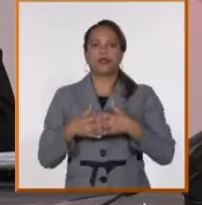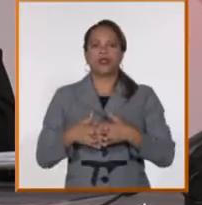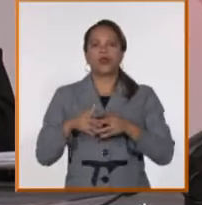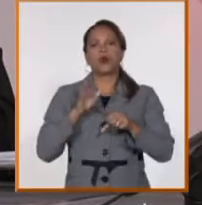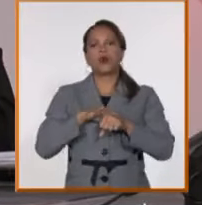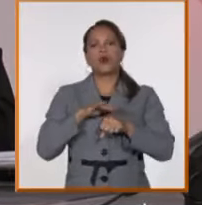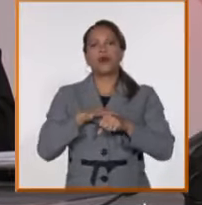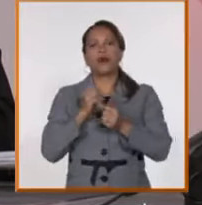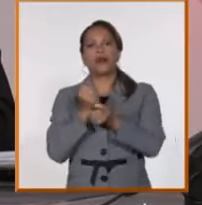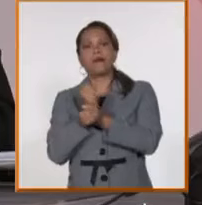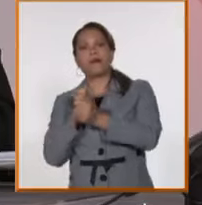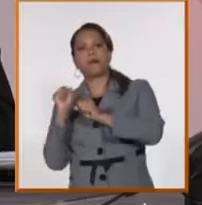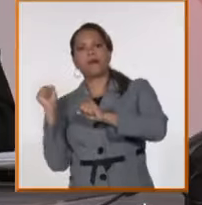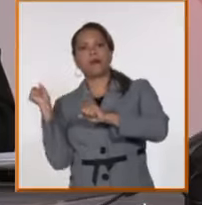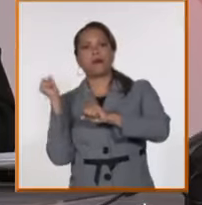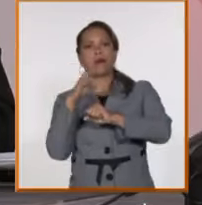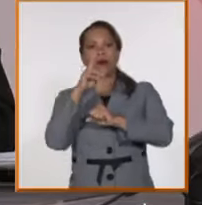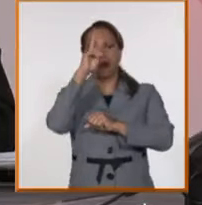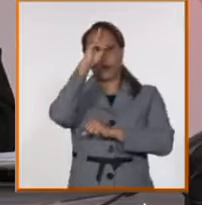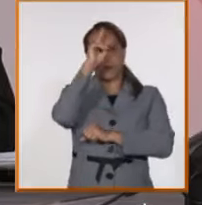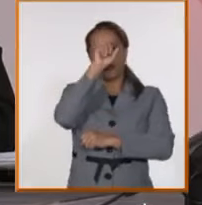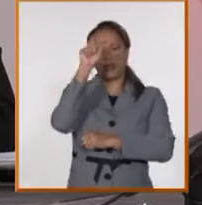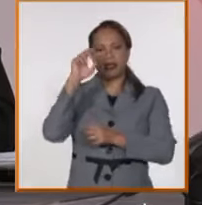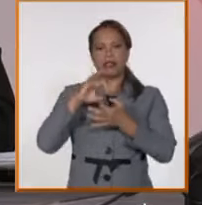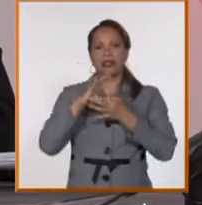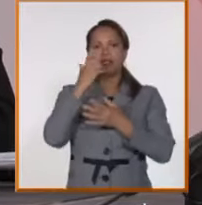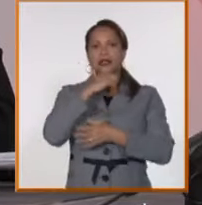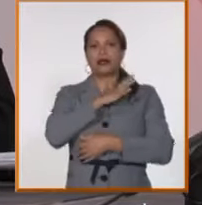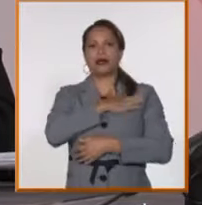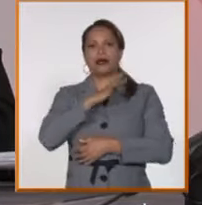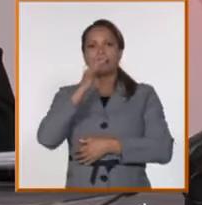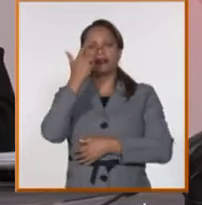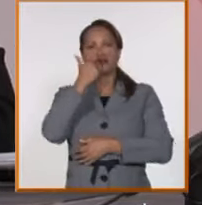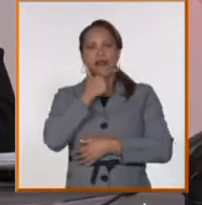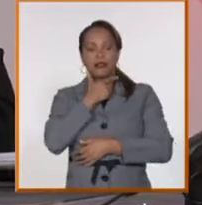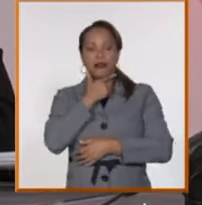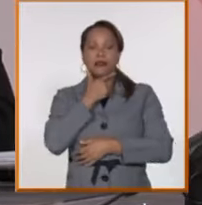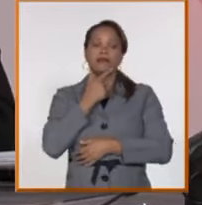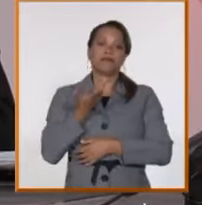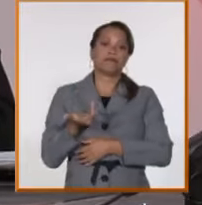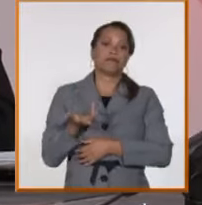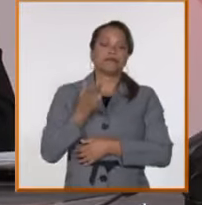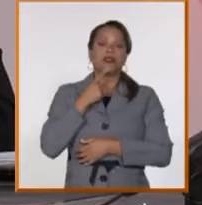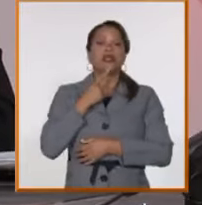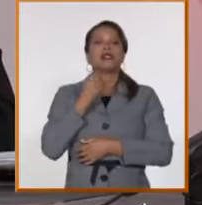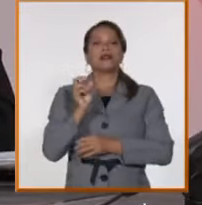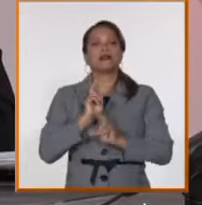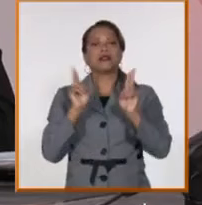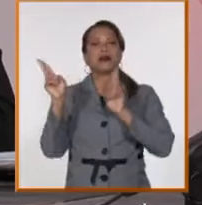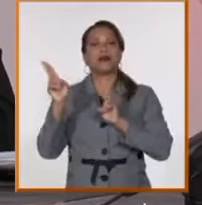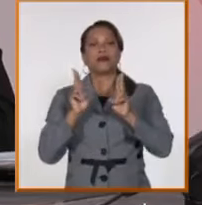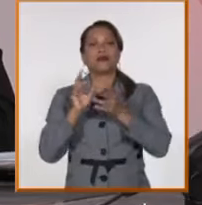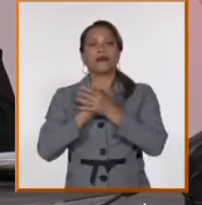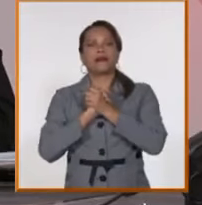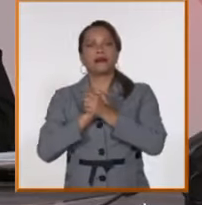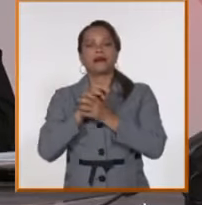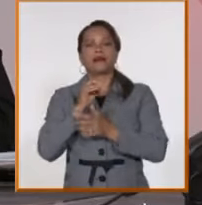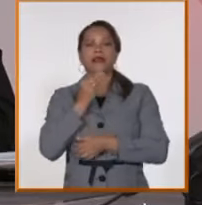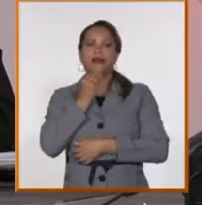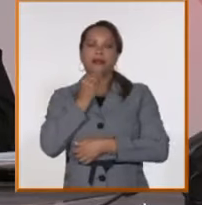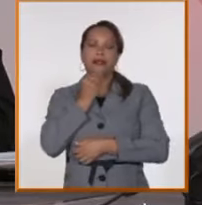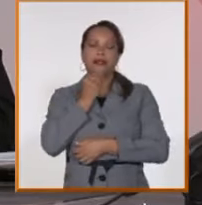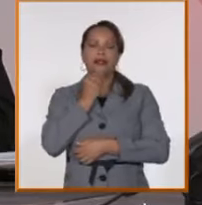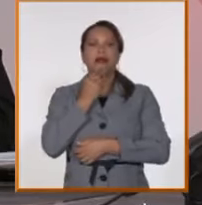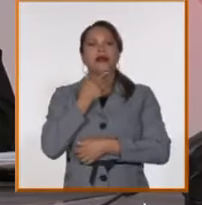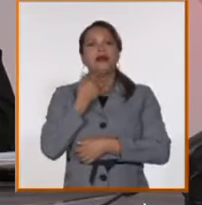de casa y ha planteado su respaldo a Israel Aunque supuestamente en Busca una solución a lo que